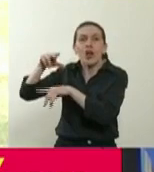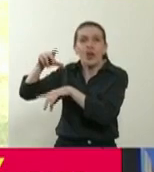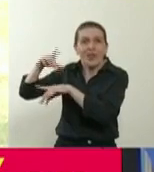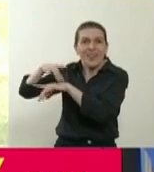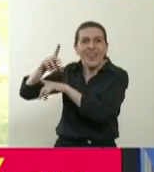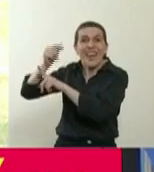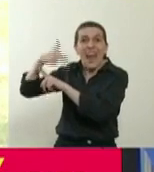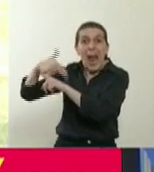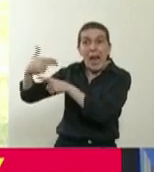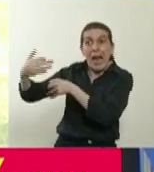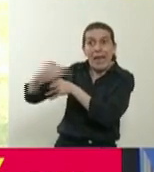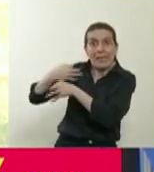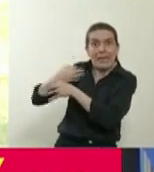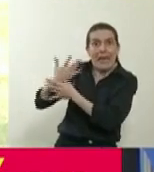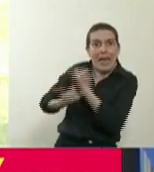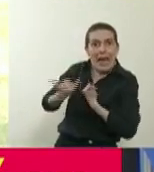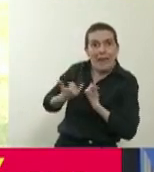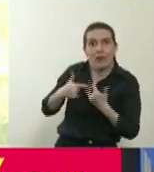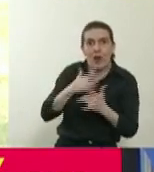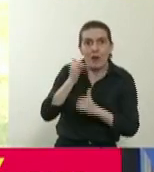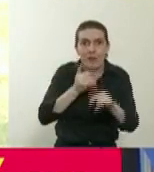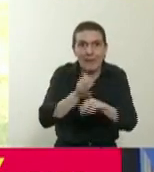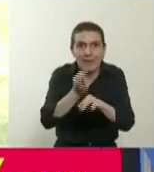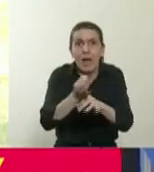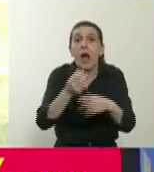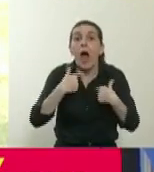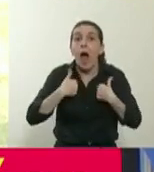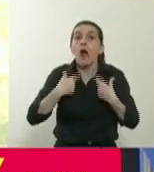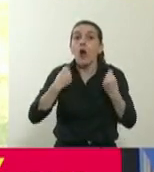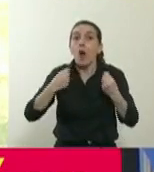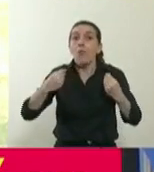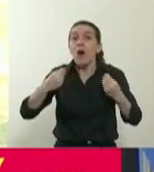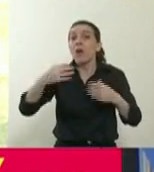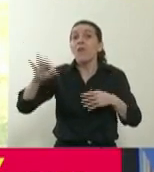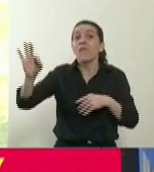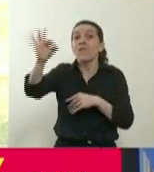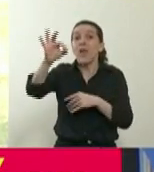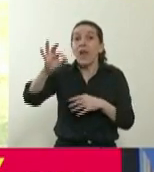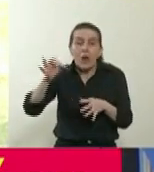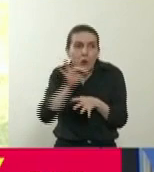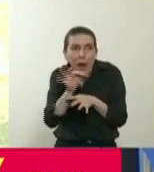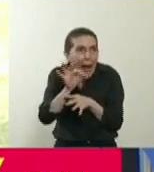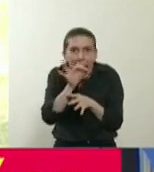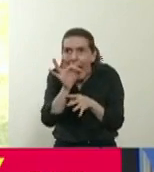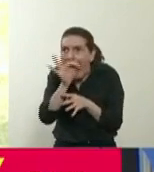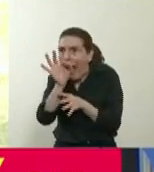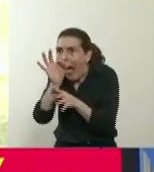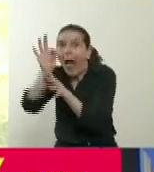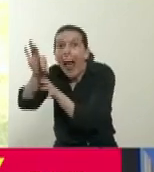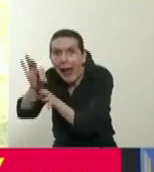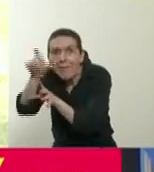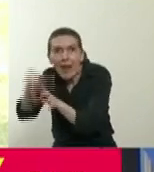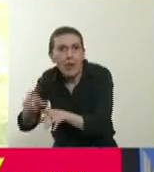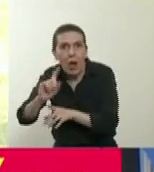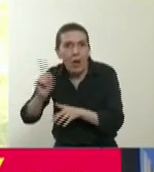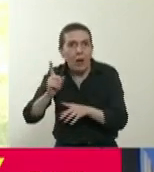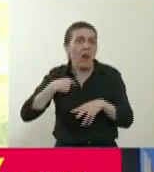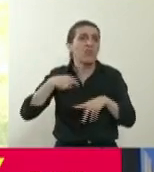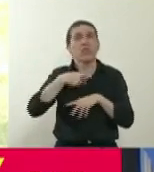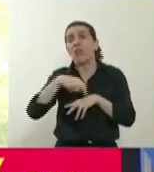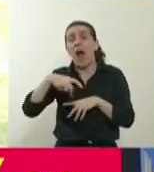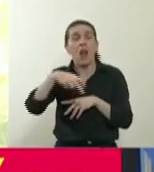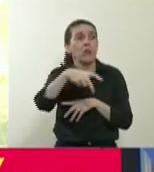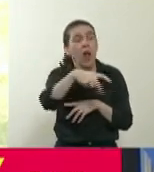en verdad el virus no nos busca, nosotros vamos a buscarlo. Y es ese el mayor problema